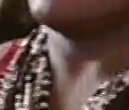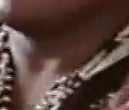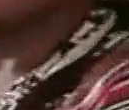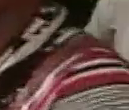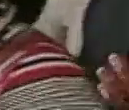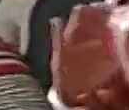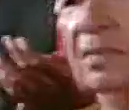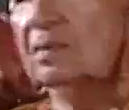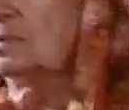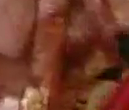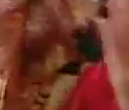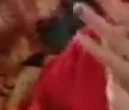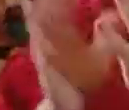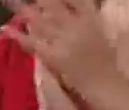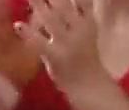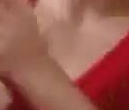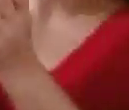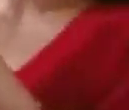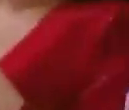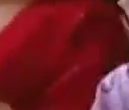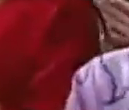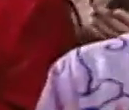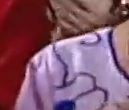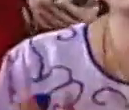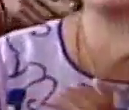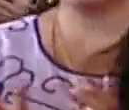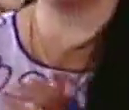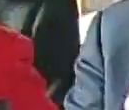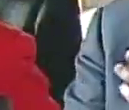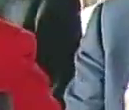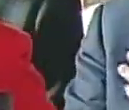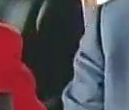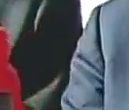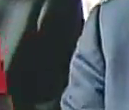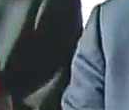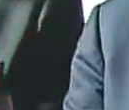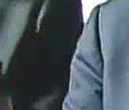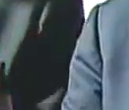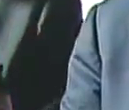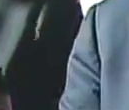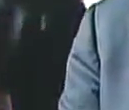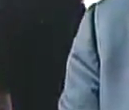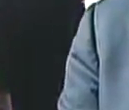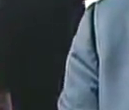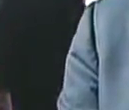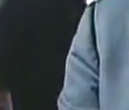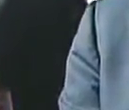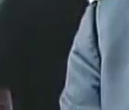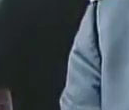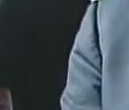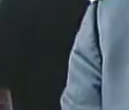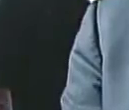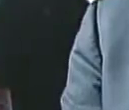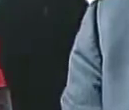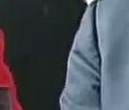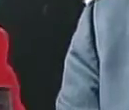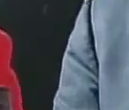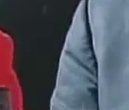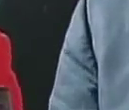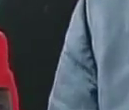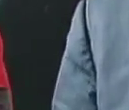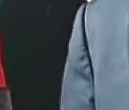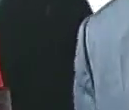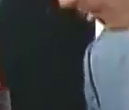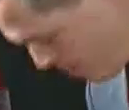Vamos, compañeros, vamos a la renovación constitucional, vamos al